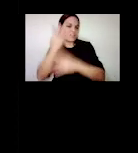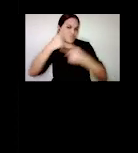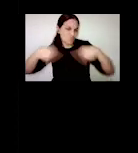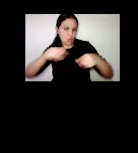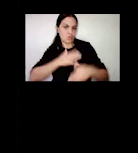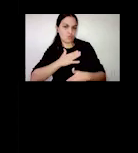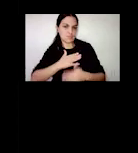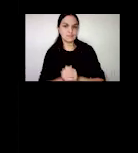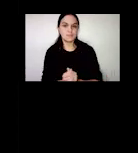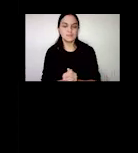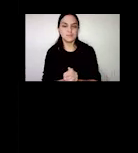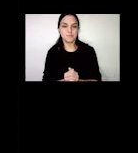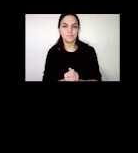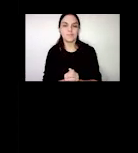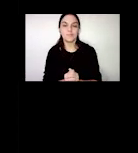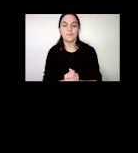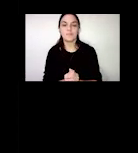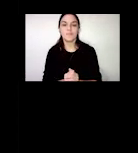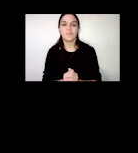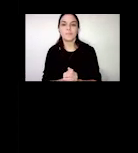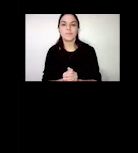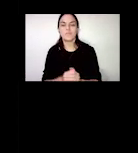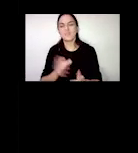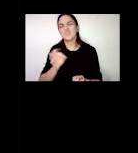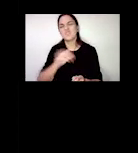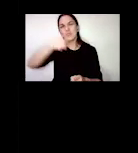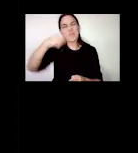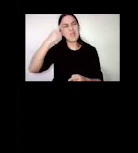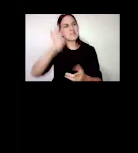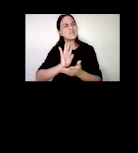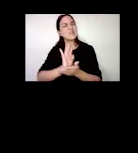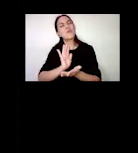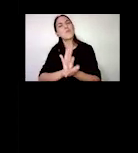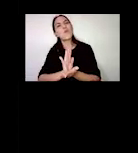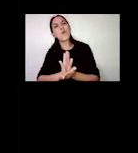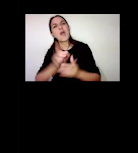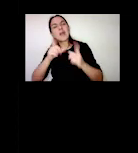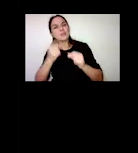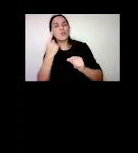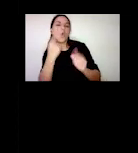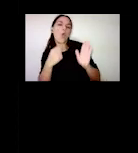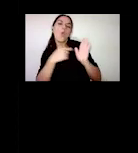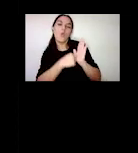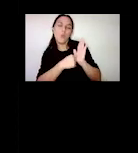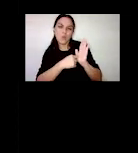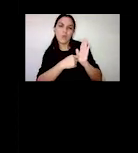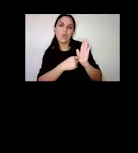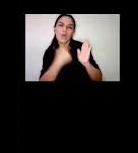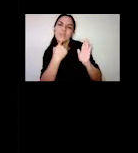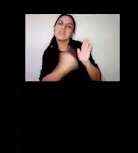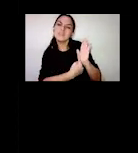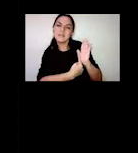etcétera, los deja abiertos. Yo sé que me van a decir que por aplicación del artículo 1 de la 11.683,